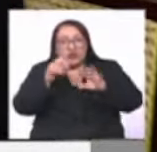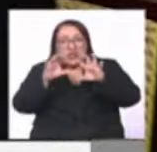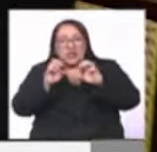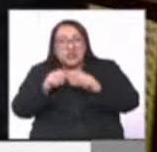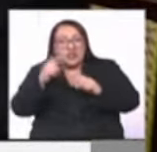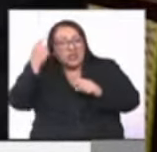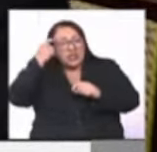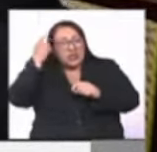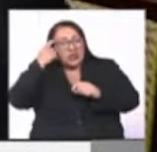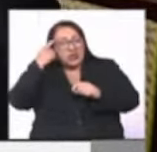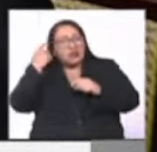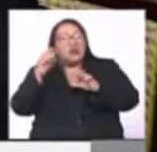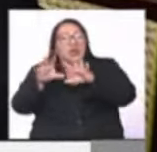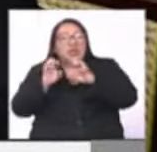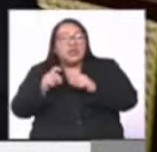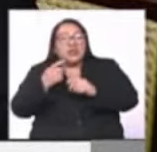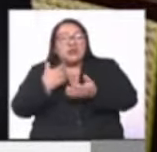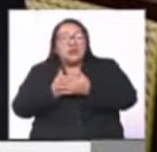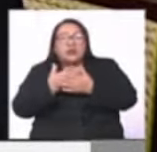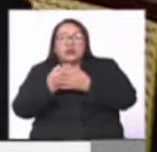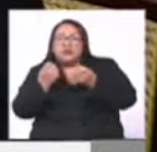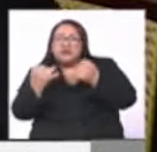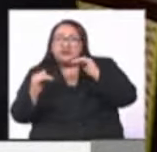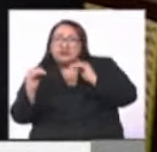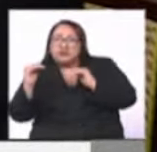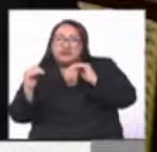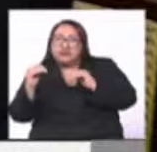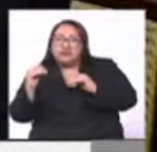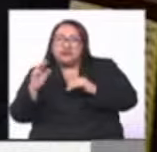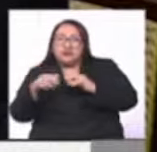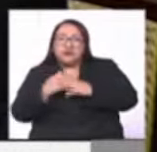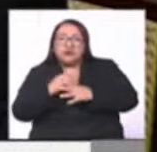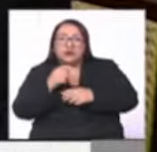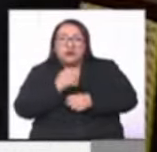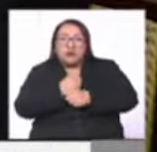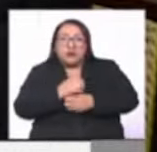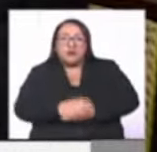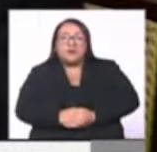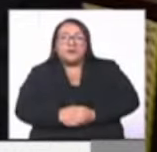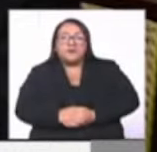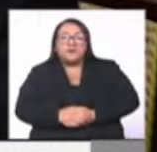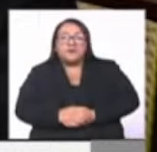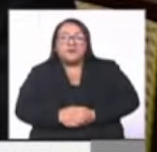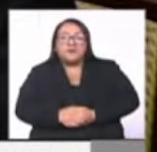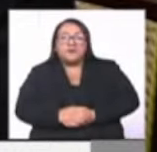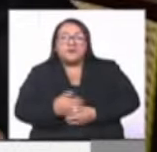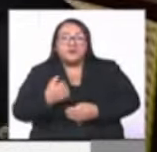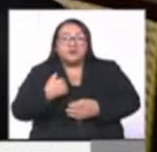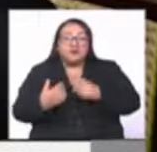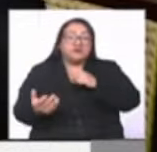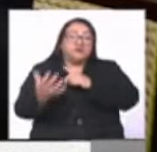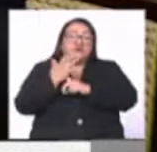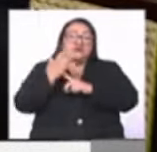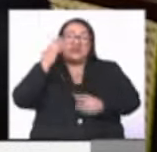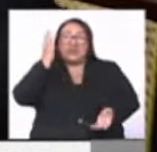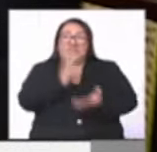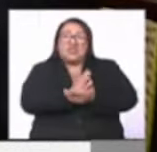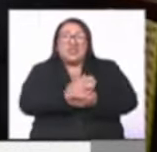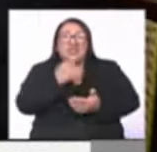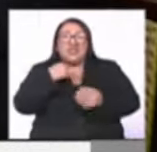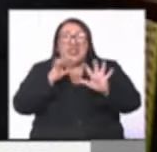idoneidad un examen de alidad en sentido estricto nos están imponiendo la sanción de